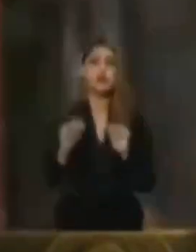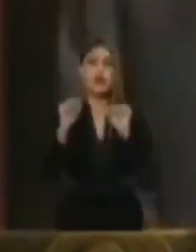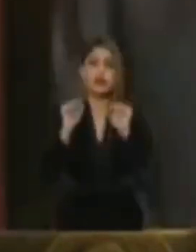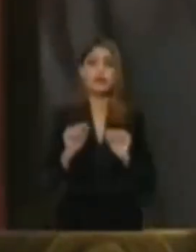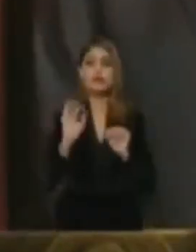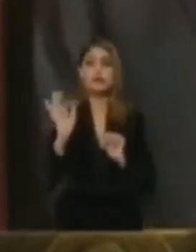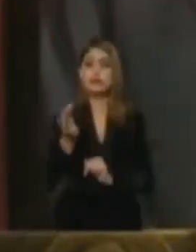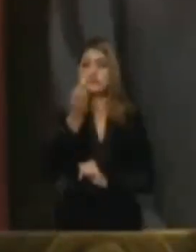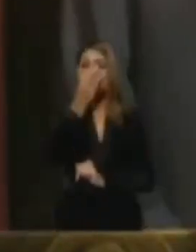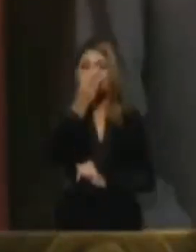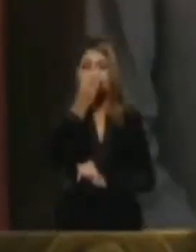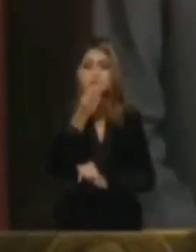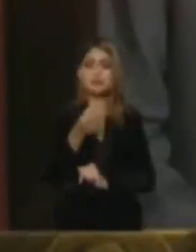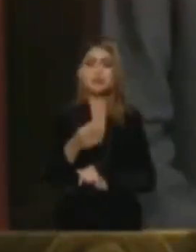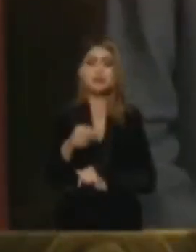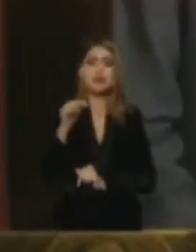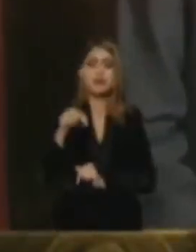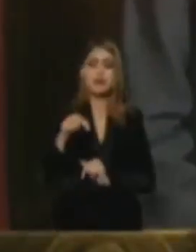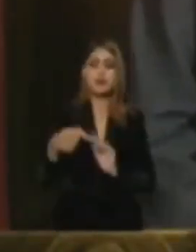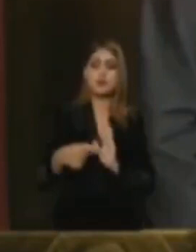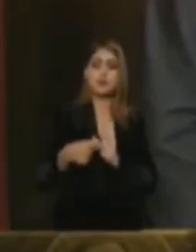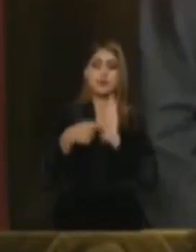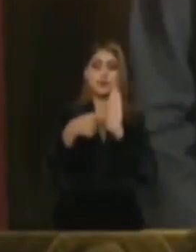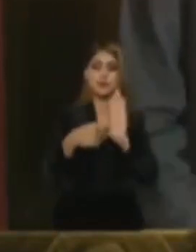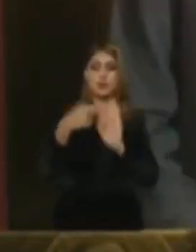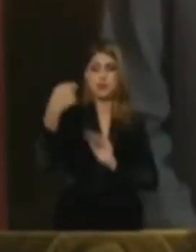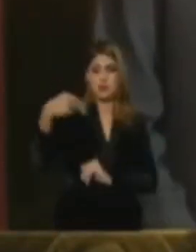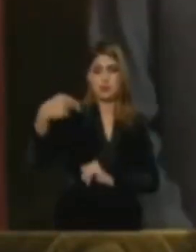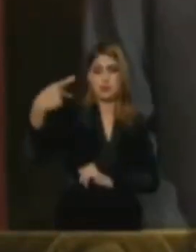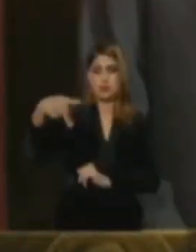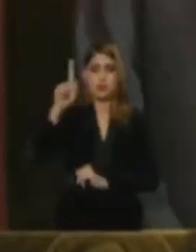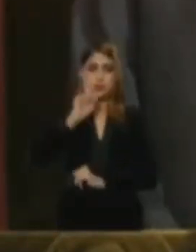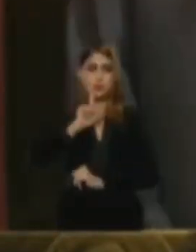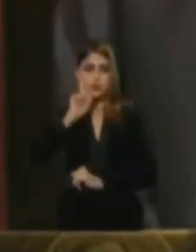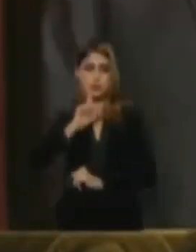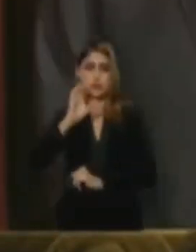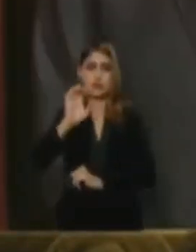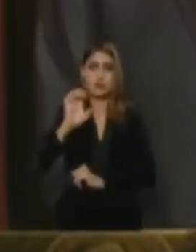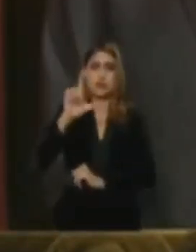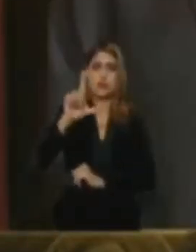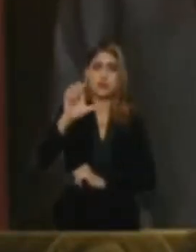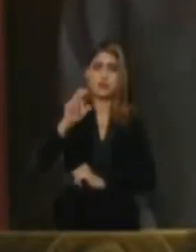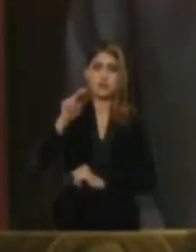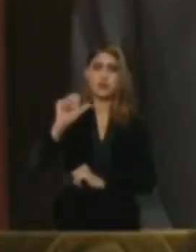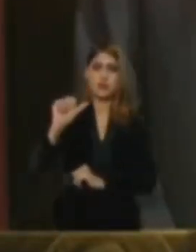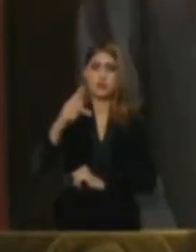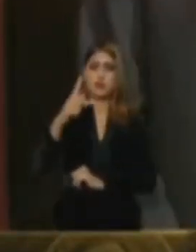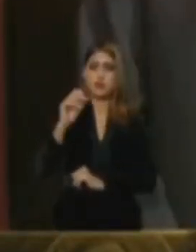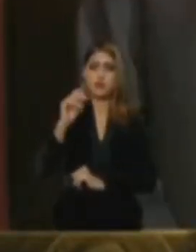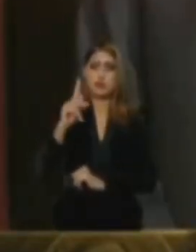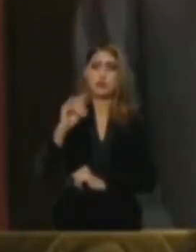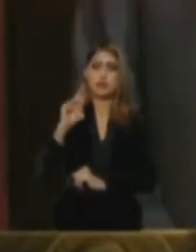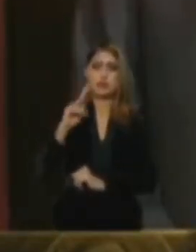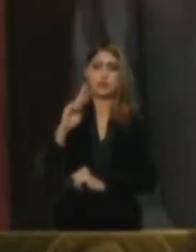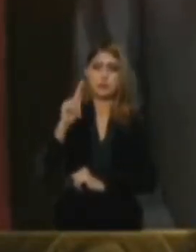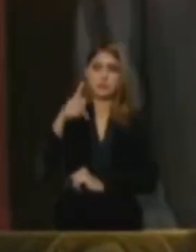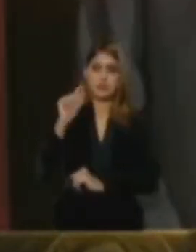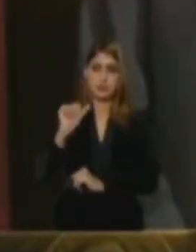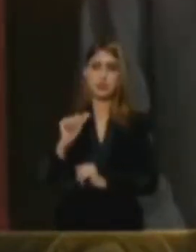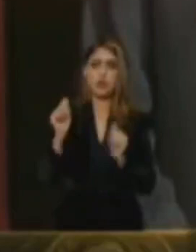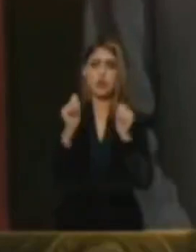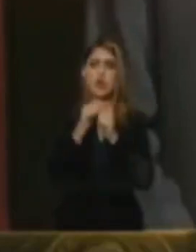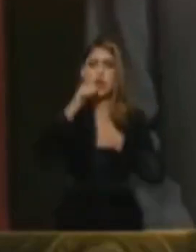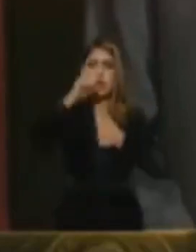unos momentos será develado el nombre de Elena Poniatowska en letras doradas para permanecer